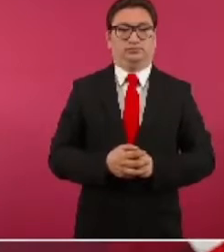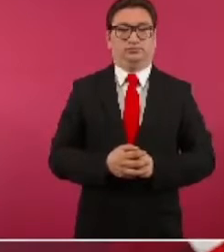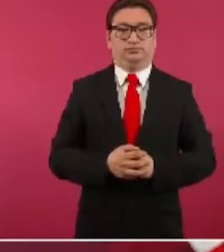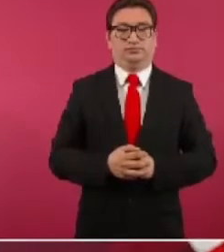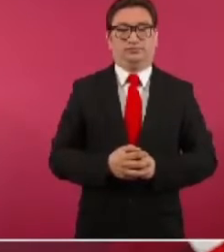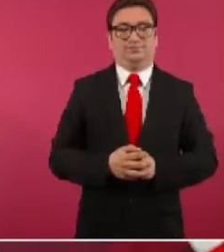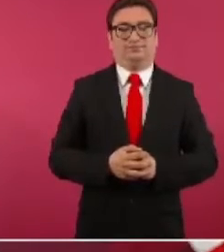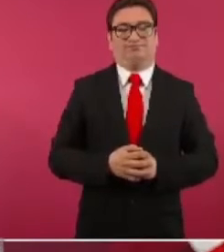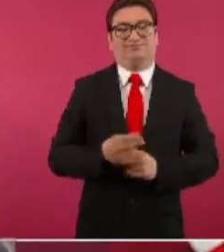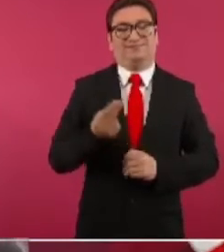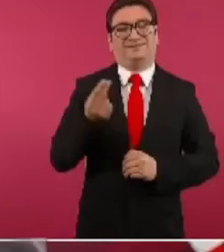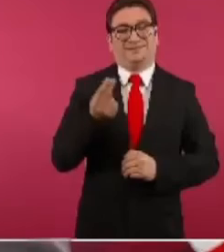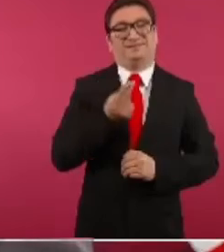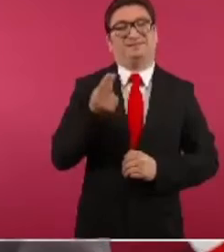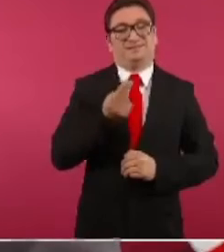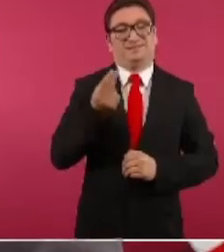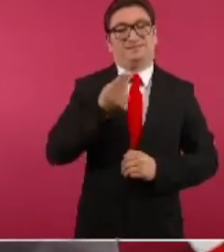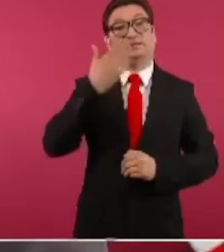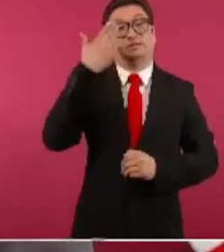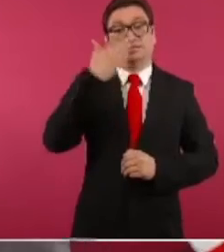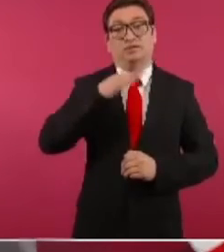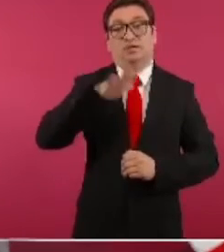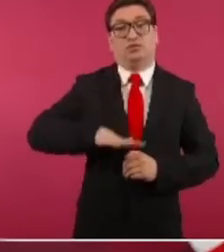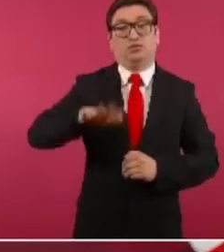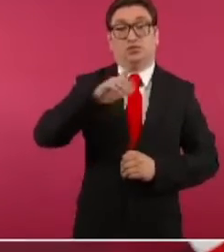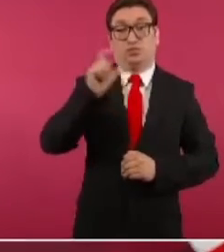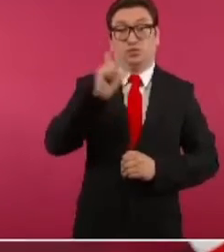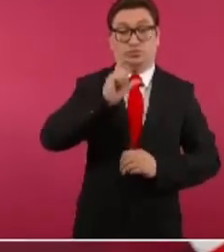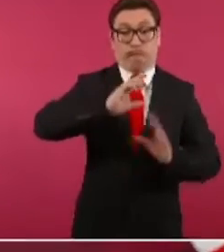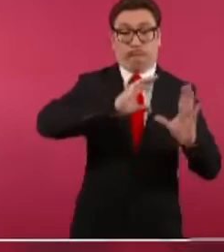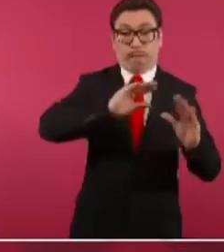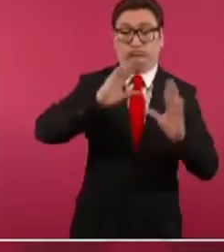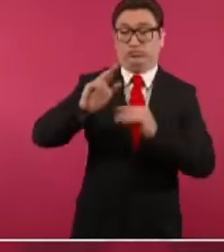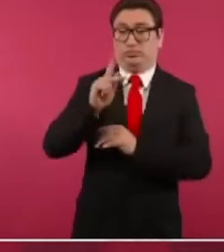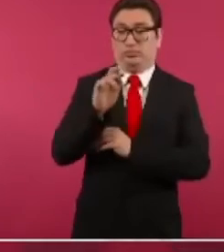necesidad la pedagogía,